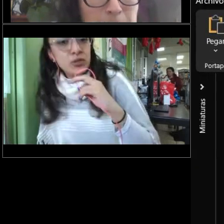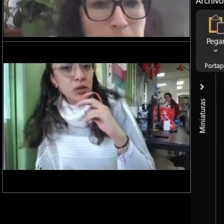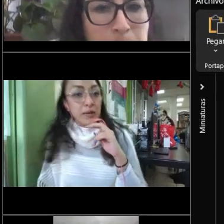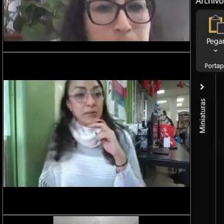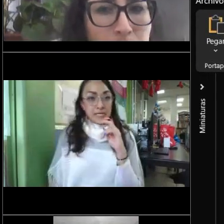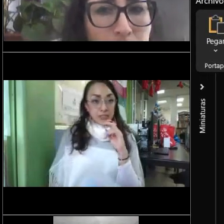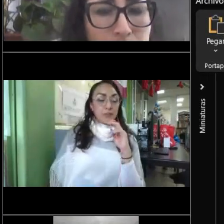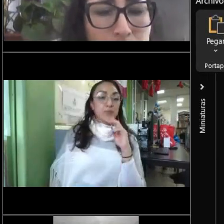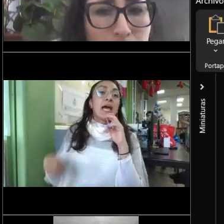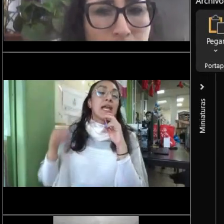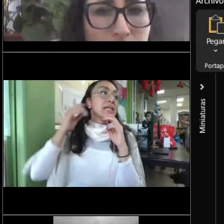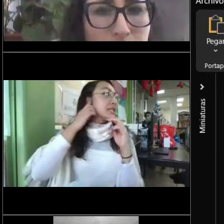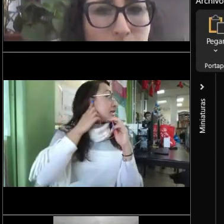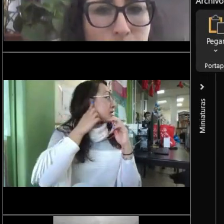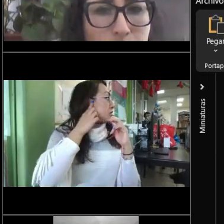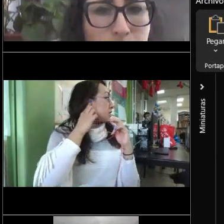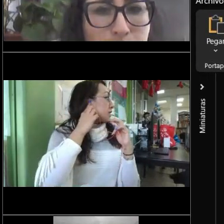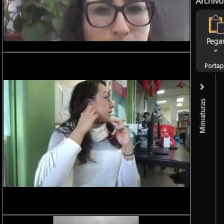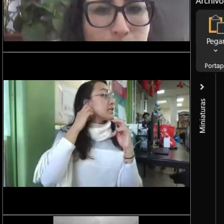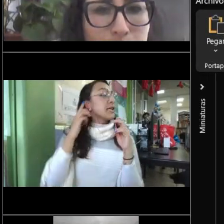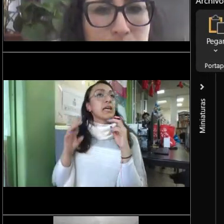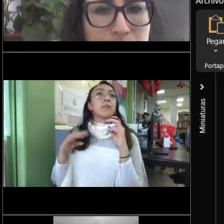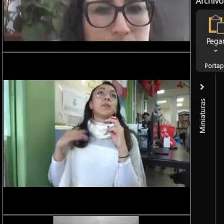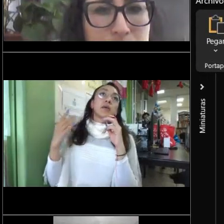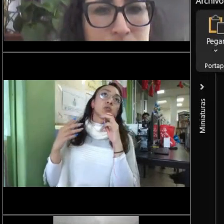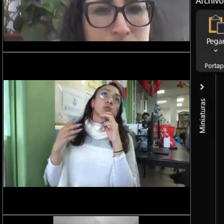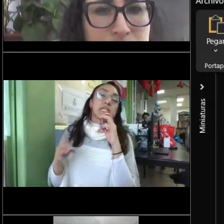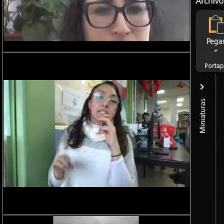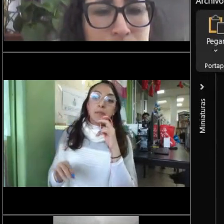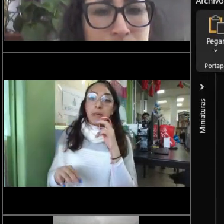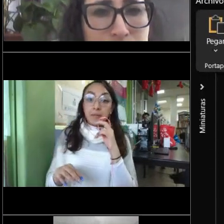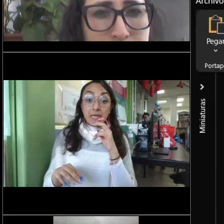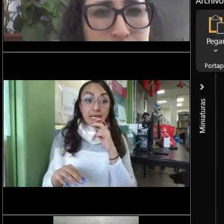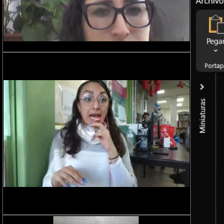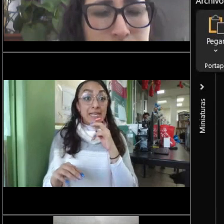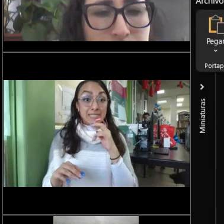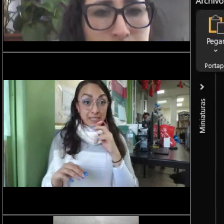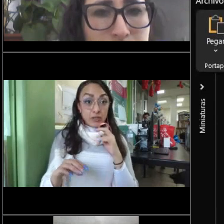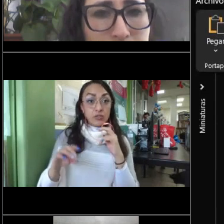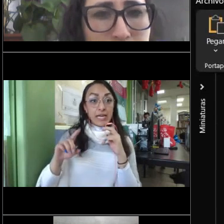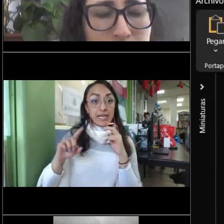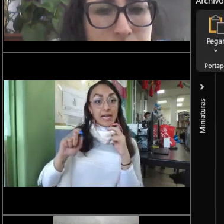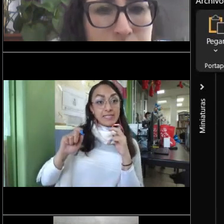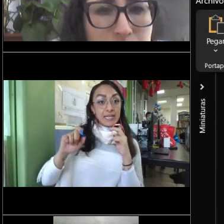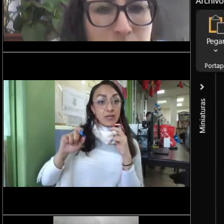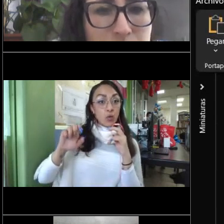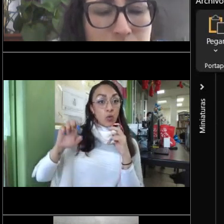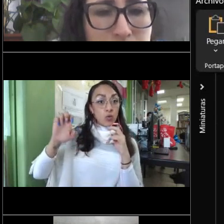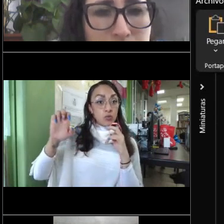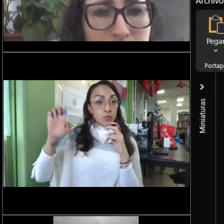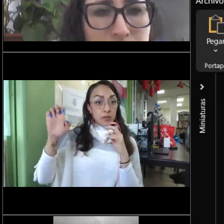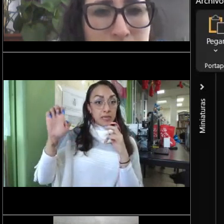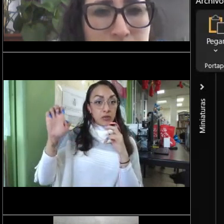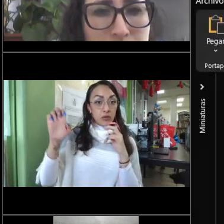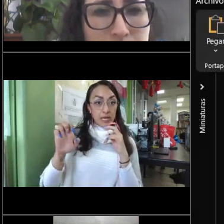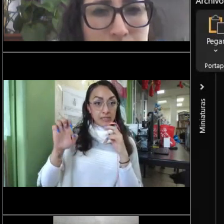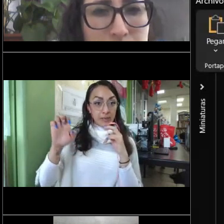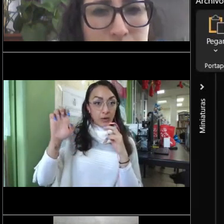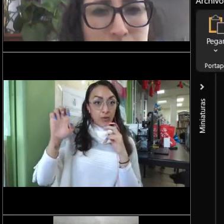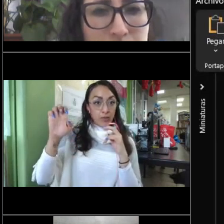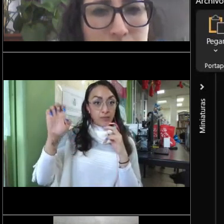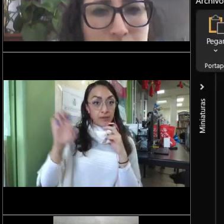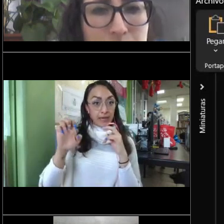que ver justo con la vibración. La siguiente cosa que podemos utilizar para marcar acentos es hacer un